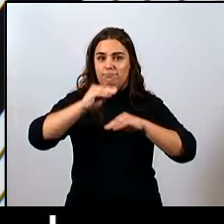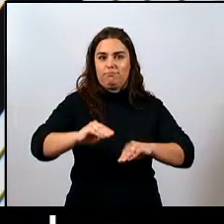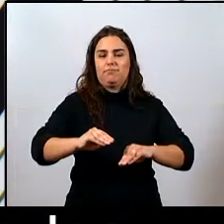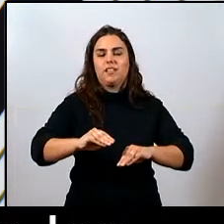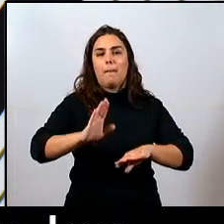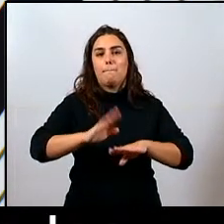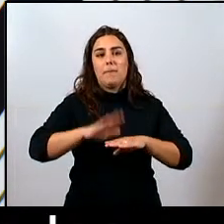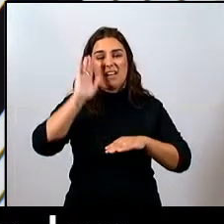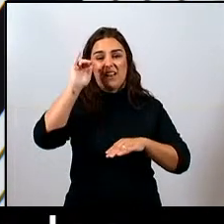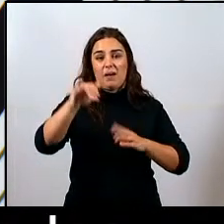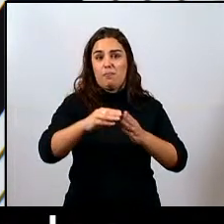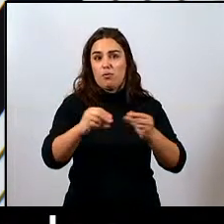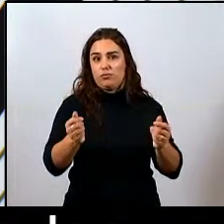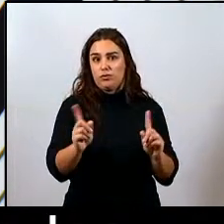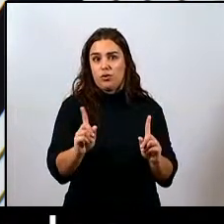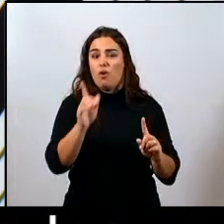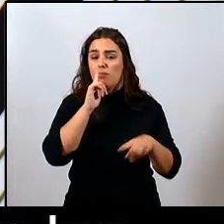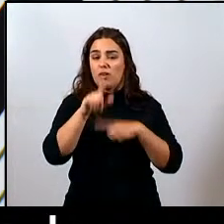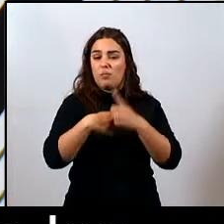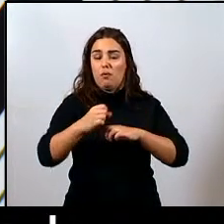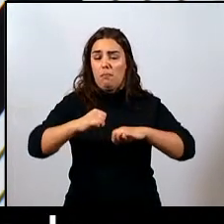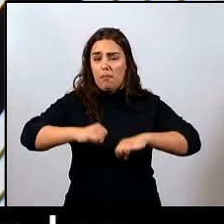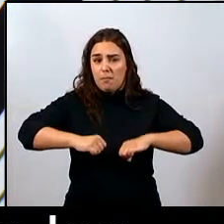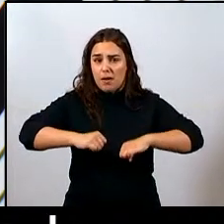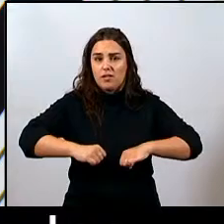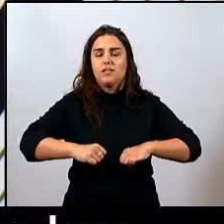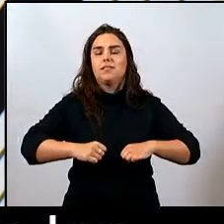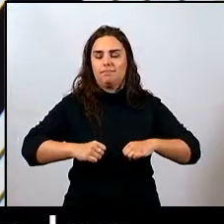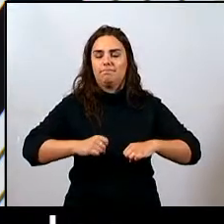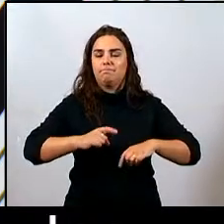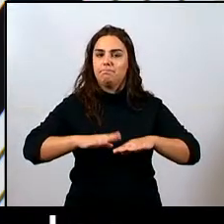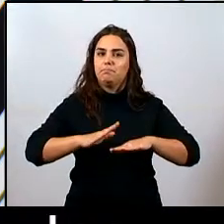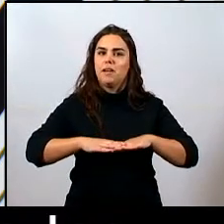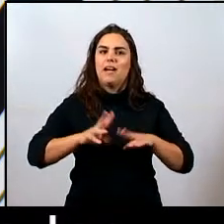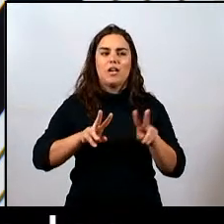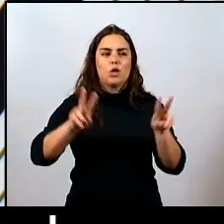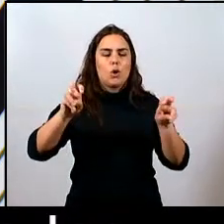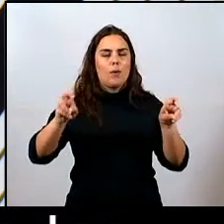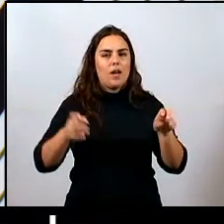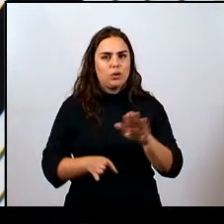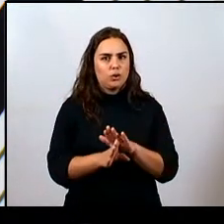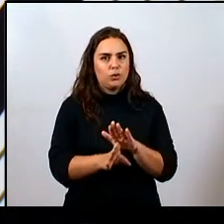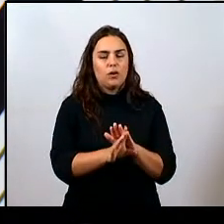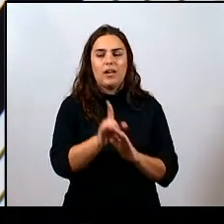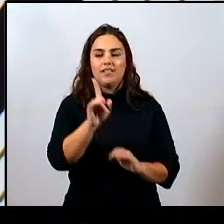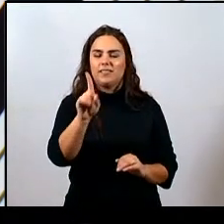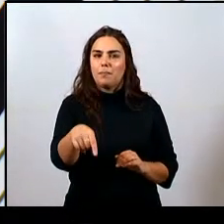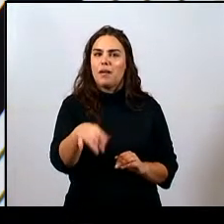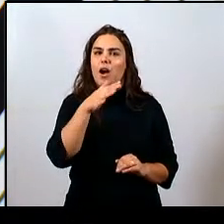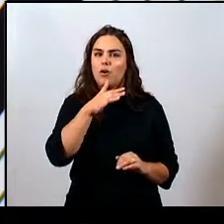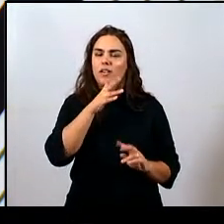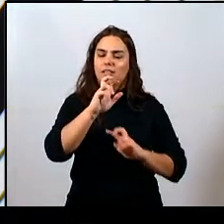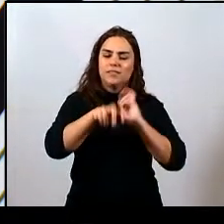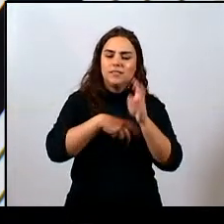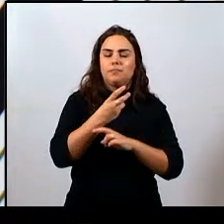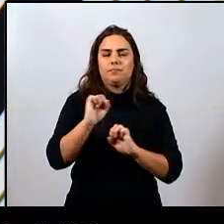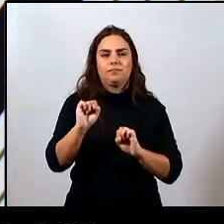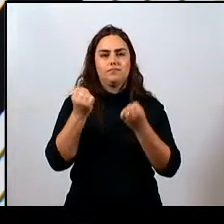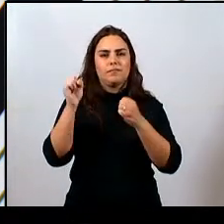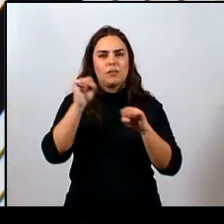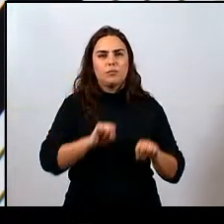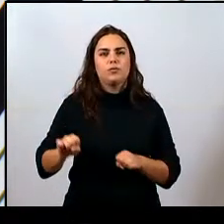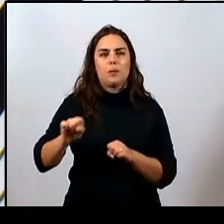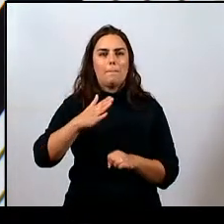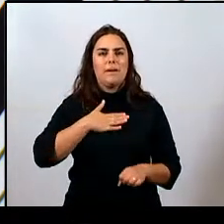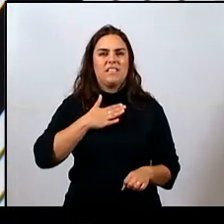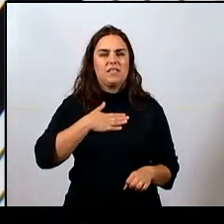campo no muera, porque se va envejeciendo poco a poco, para seguir innovando y sobre todo rescatando y protegiendo el patrimonio